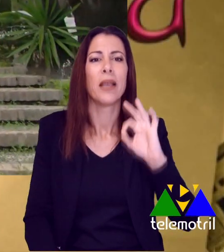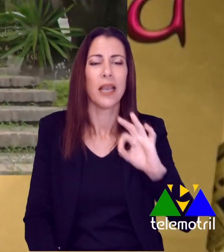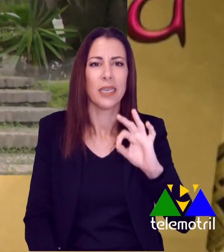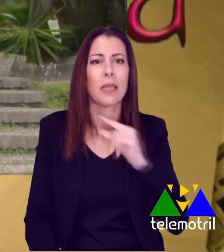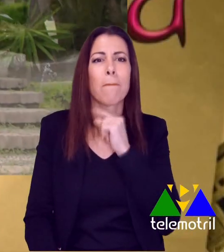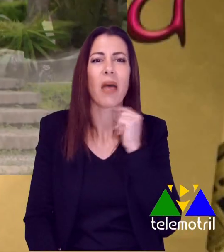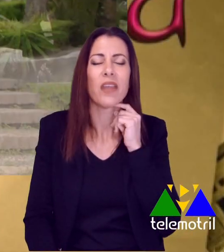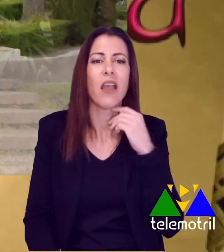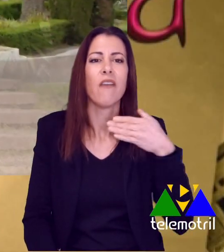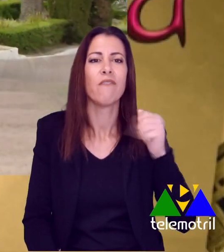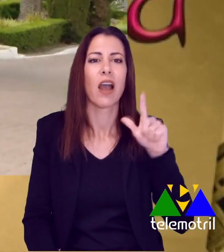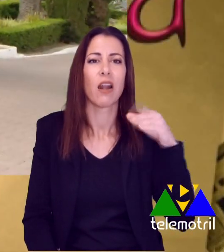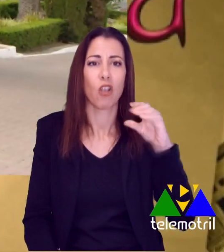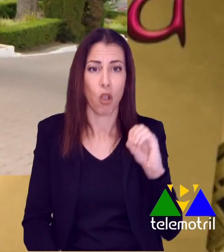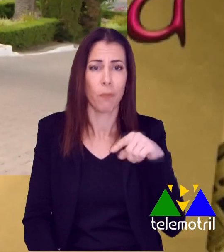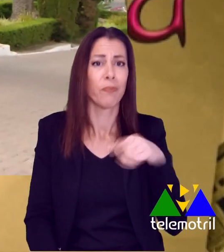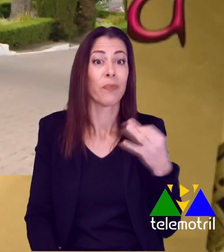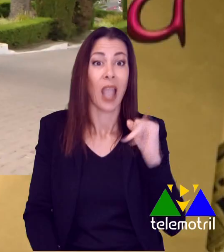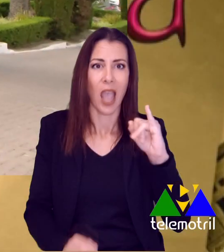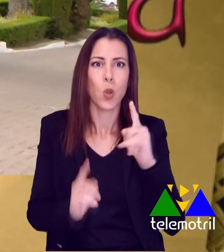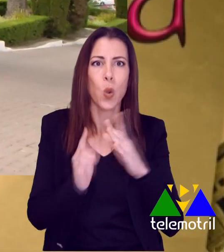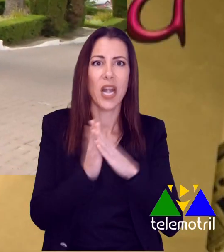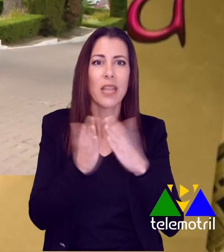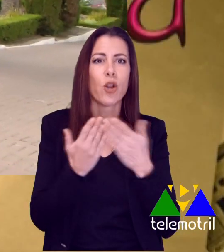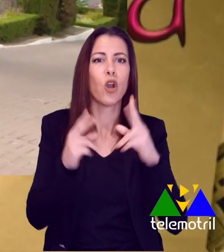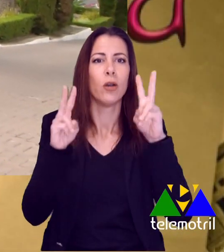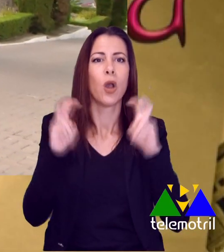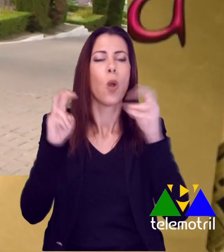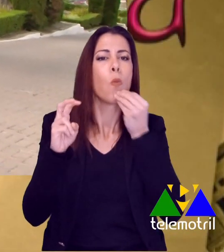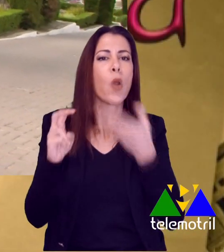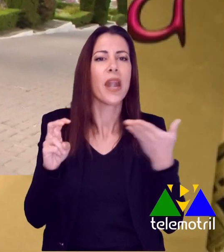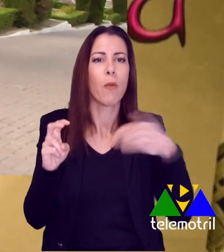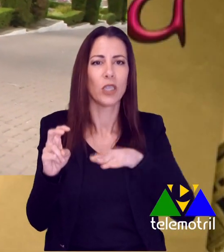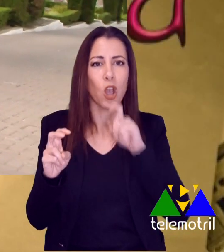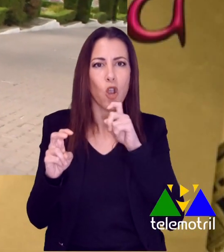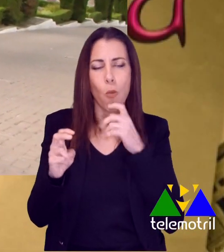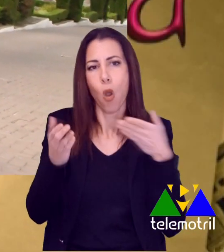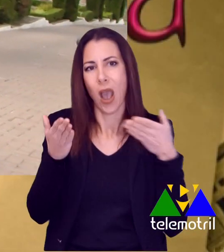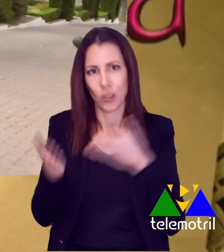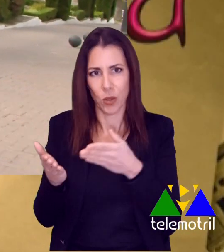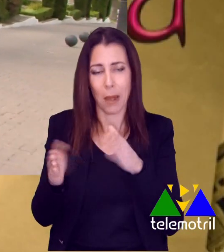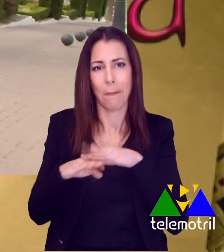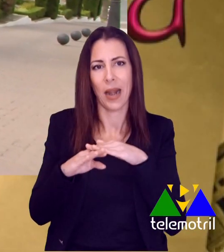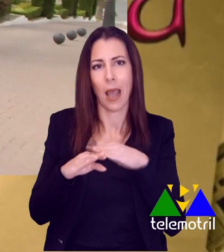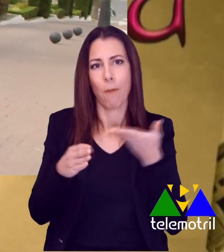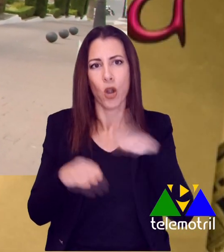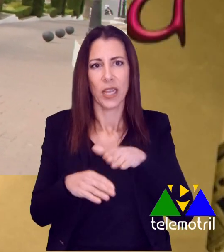padre Vascones tiene un libro sobre la buena muerte, sobre cómo ayudar al bien morir en aquella época, que fue una de las